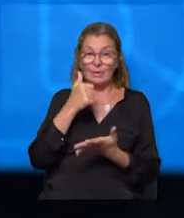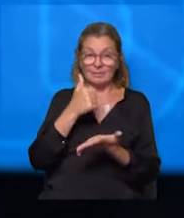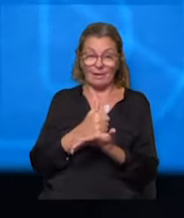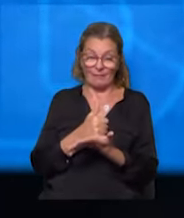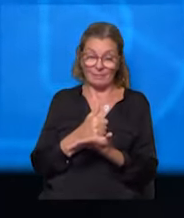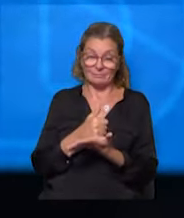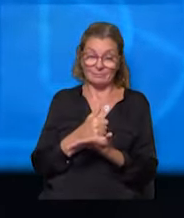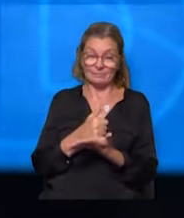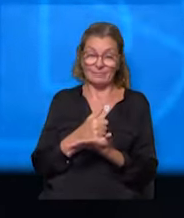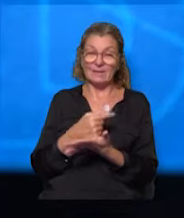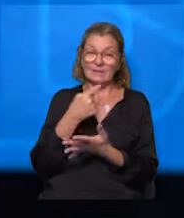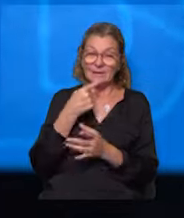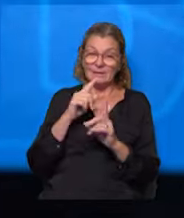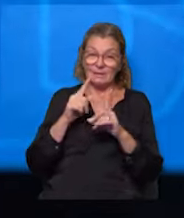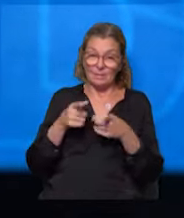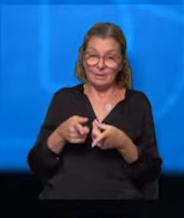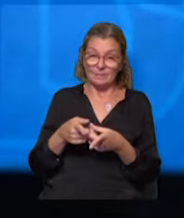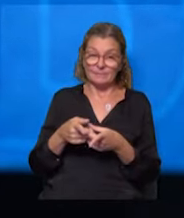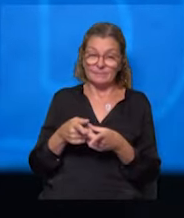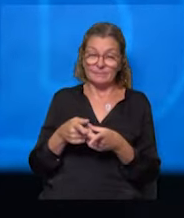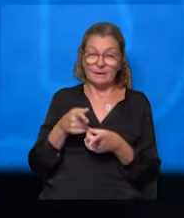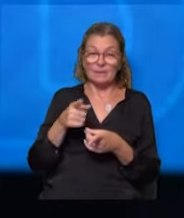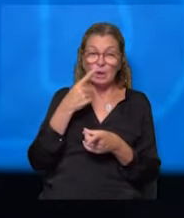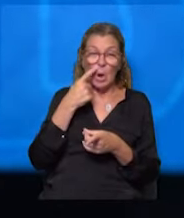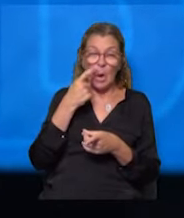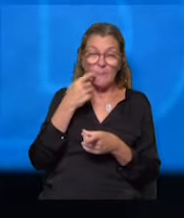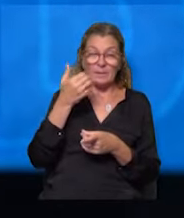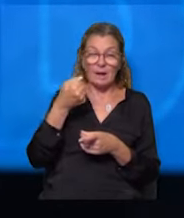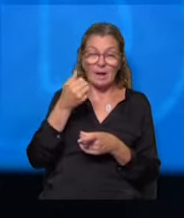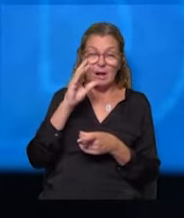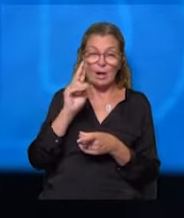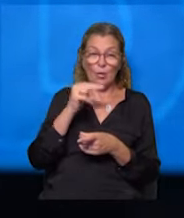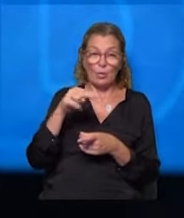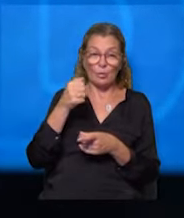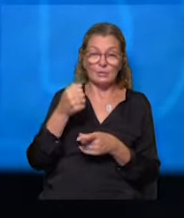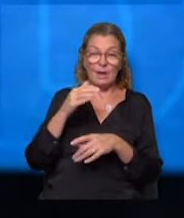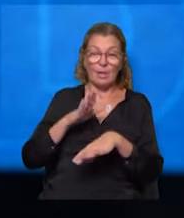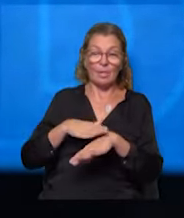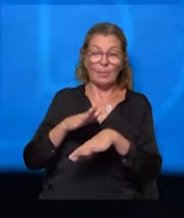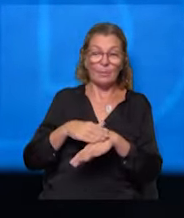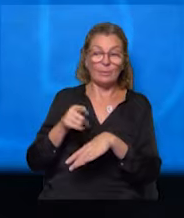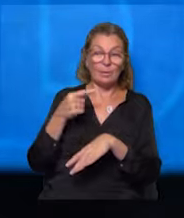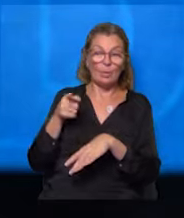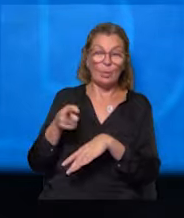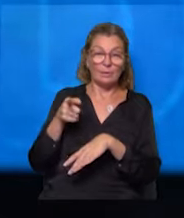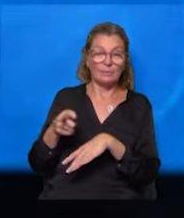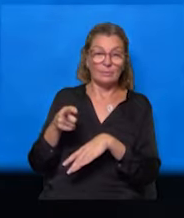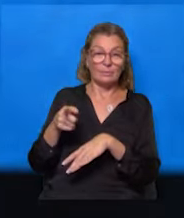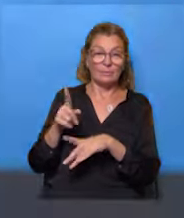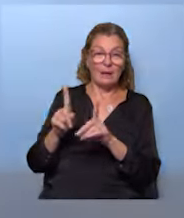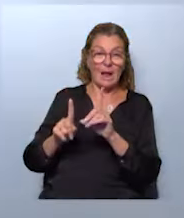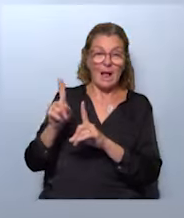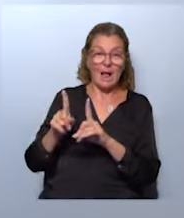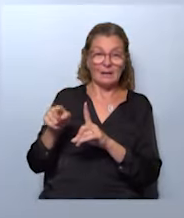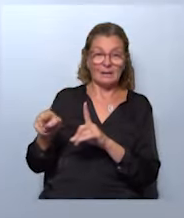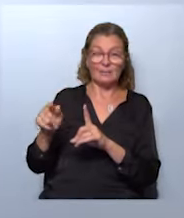existieron confirman que este señor Acuña mandatado por alguien y ahí es donde va a estar el medio vaso